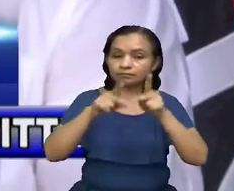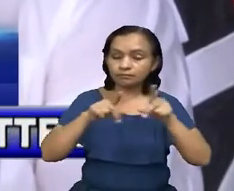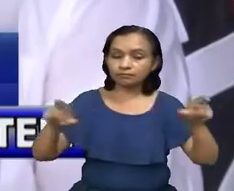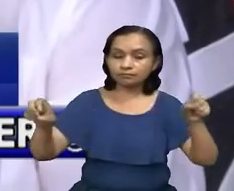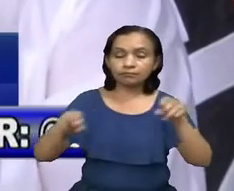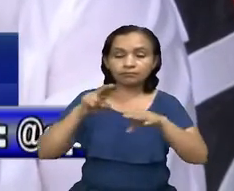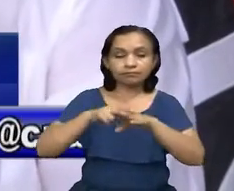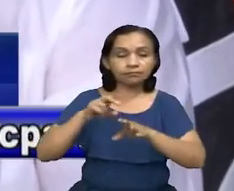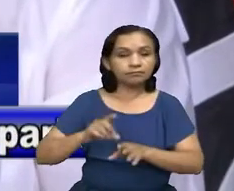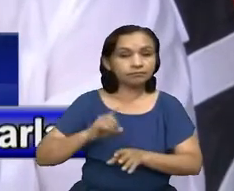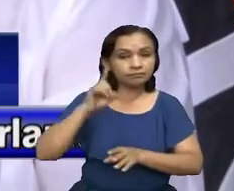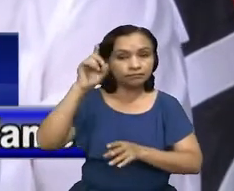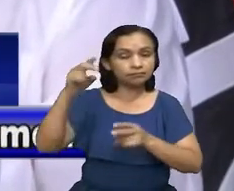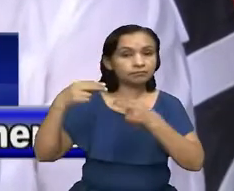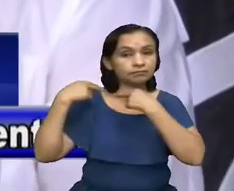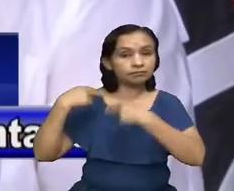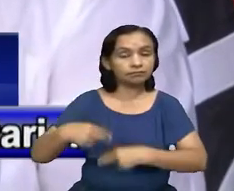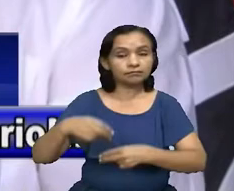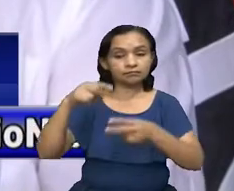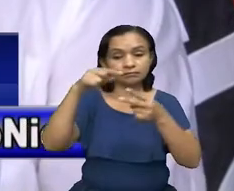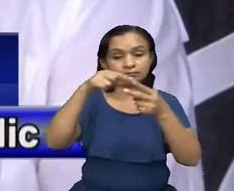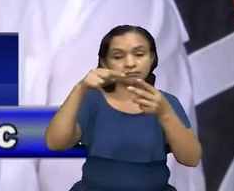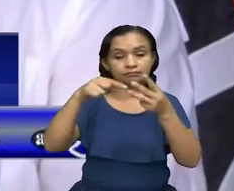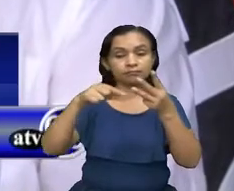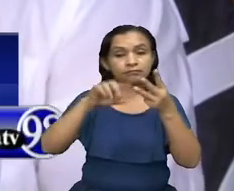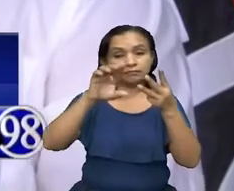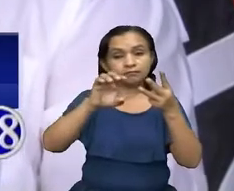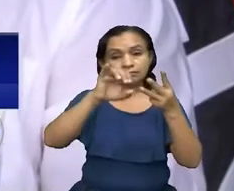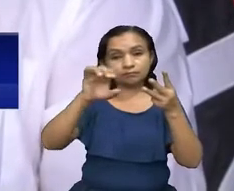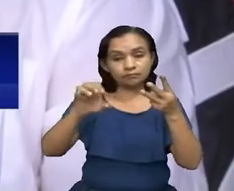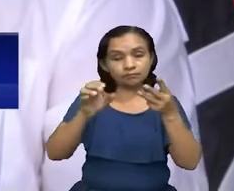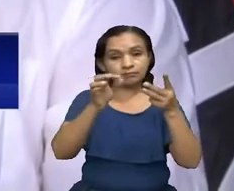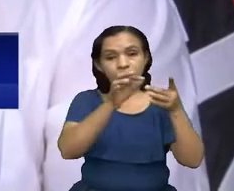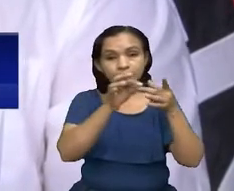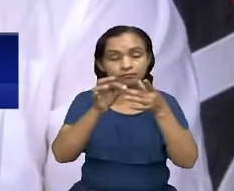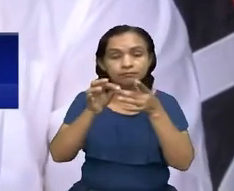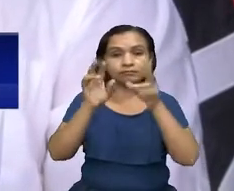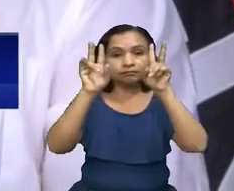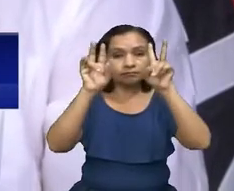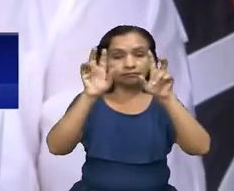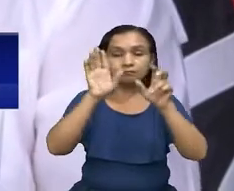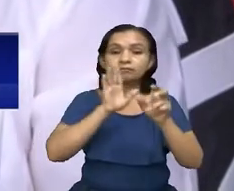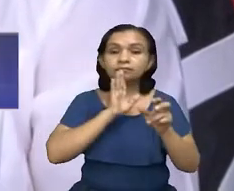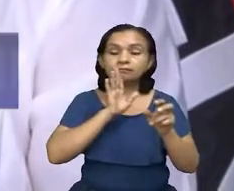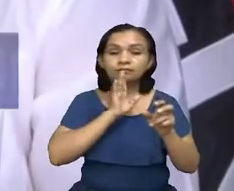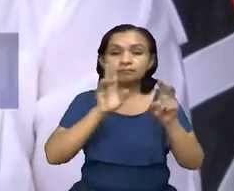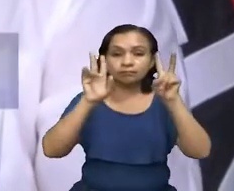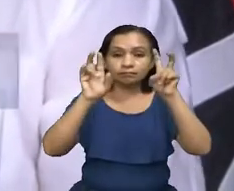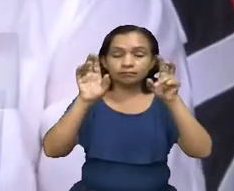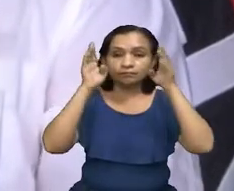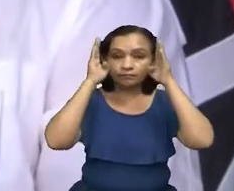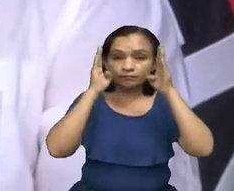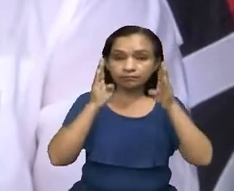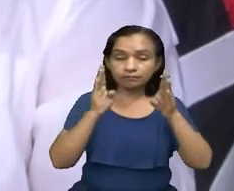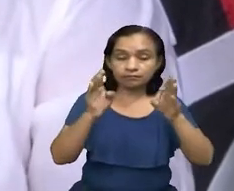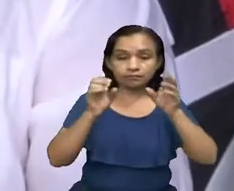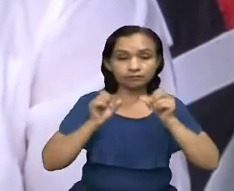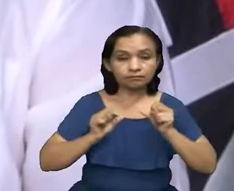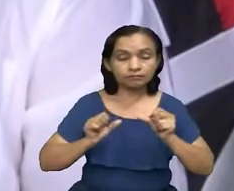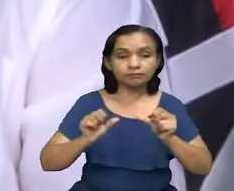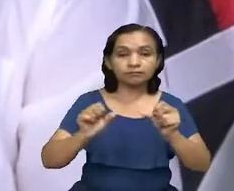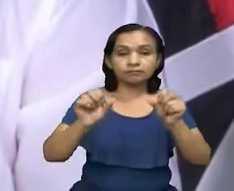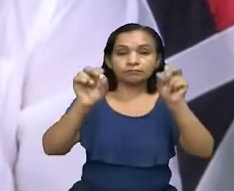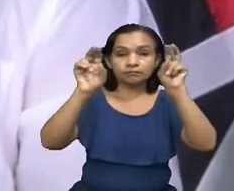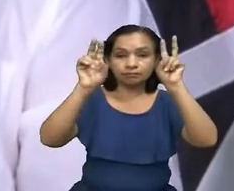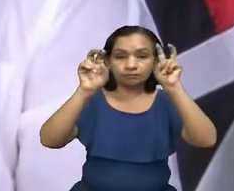Desarrollo Humano, en donde hay tres ejes específicos relacionados en resumen, en temas de cobertura y continuidad, en